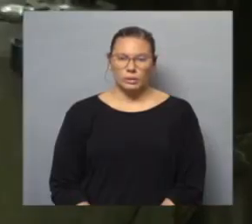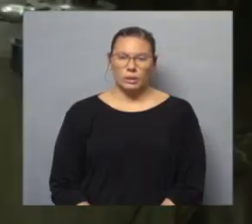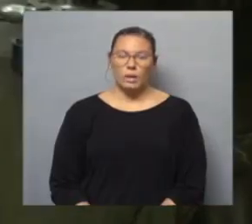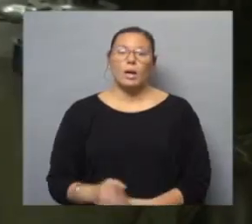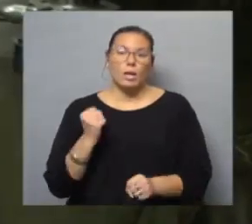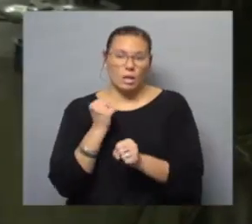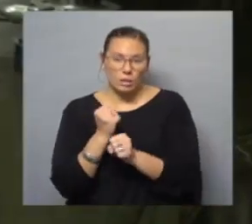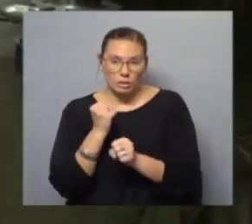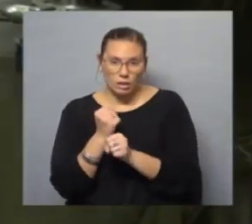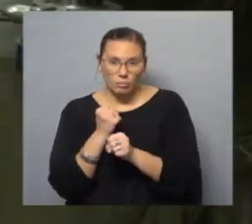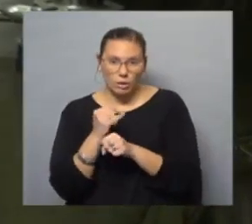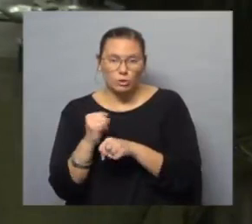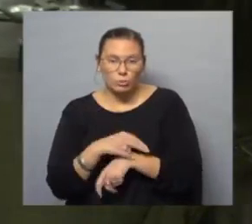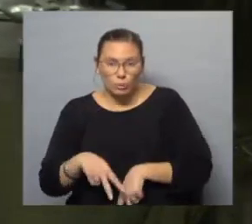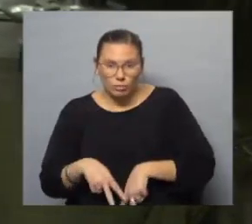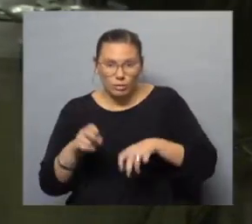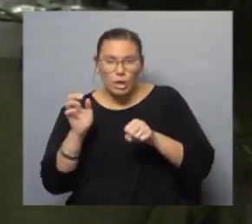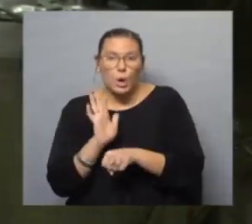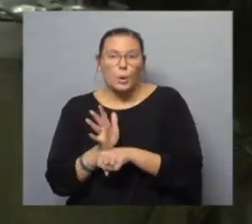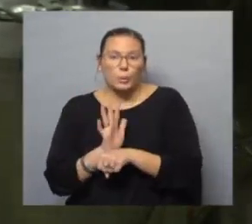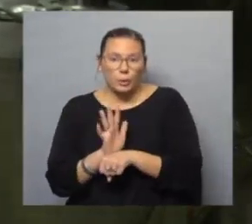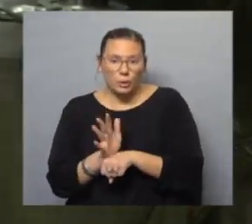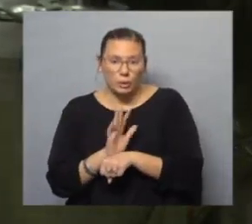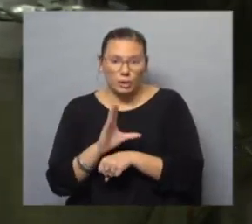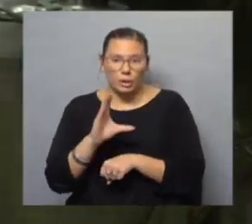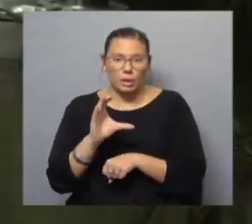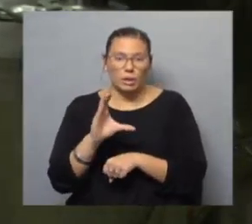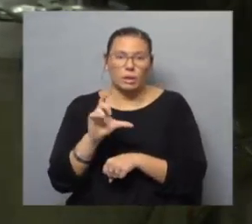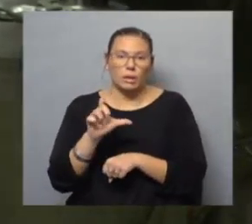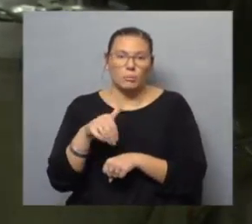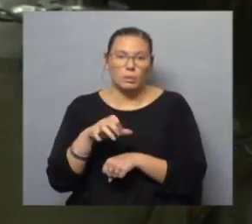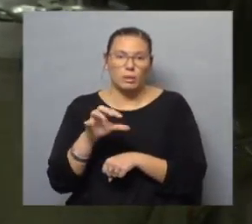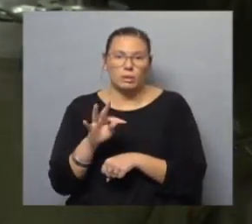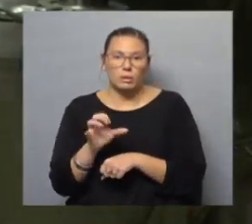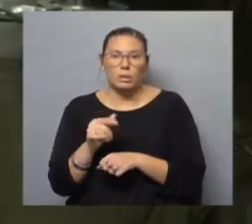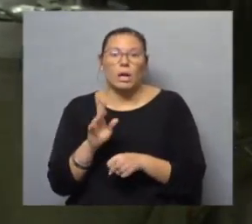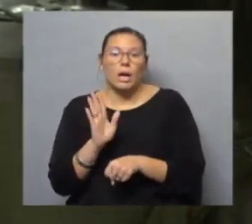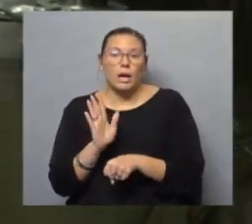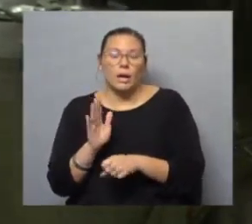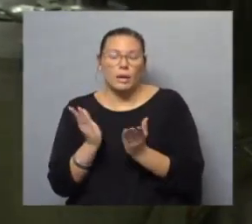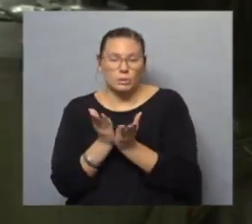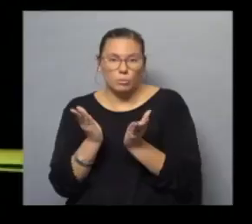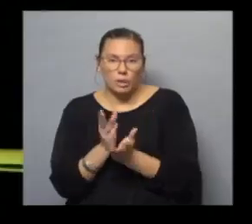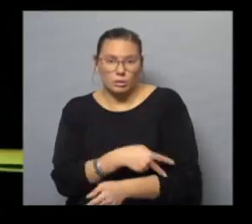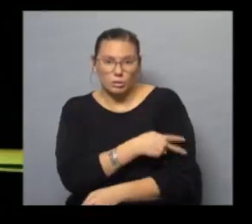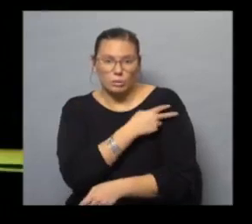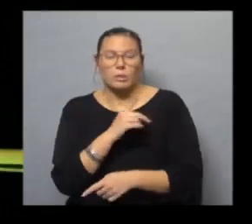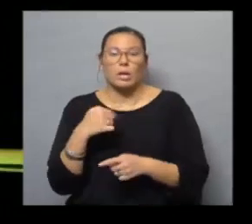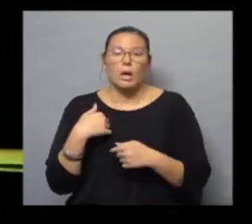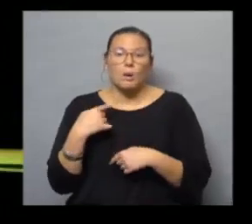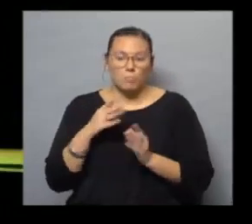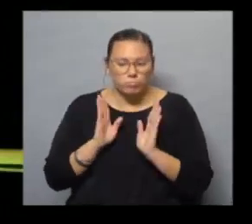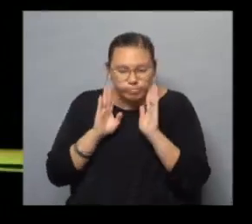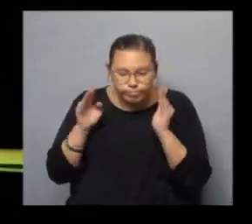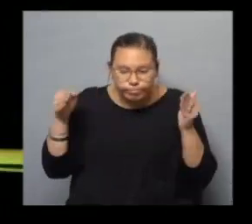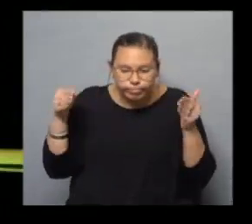Trabajo en el Instituto de Investigaciones Biológicas Clemente Estable y soy estudiante de doctorado por el programa PEDESIVA. Mi línea de